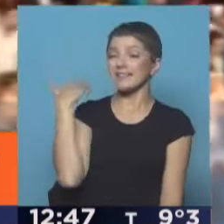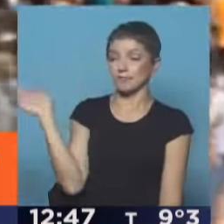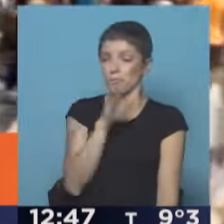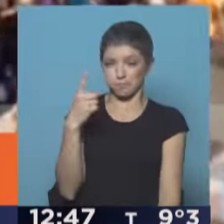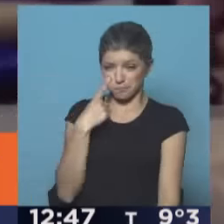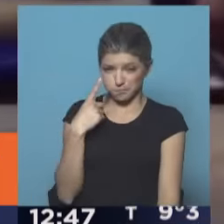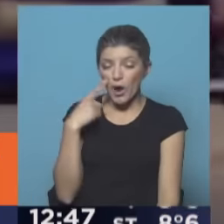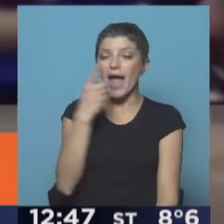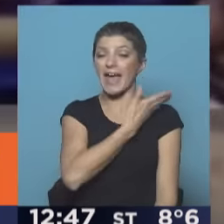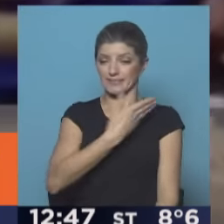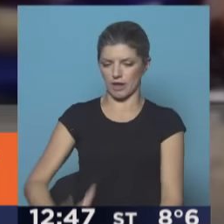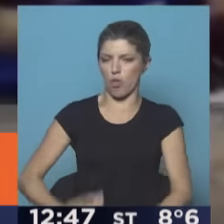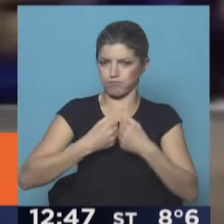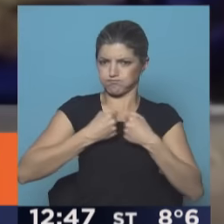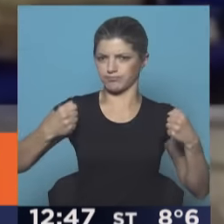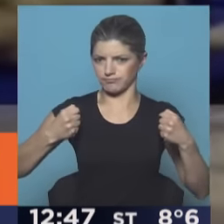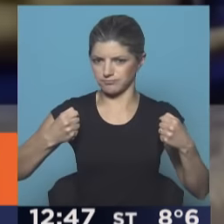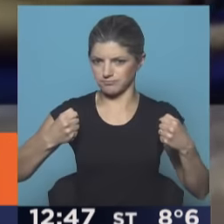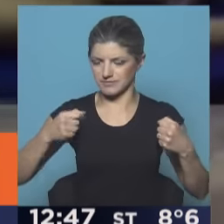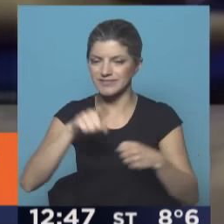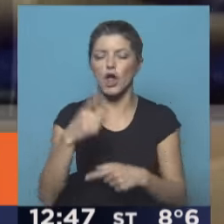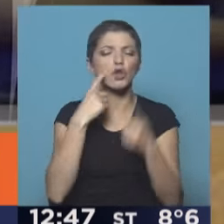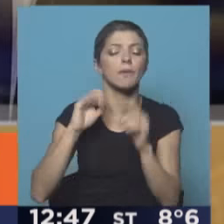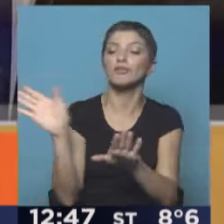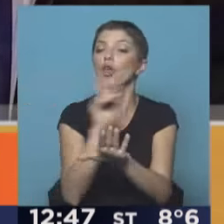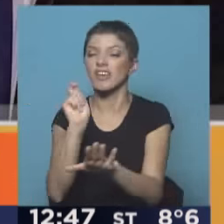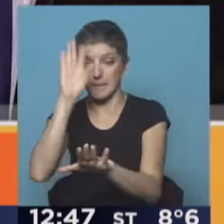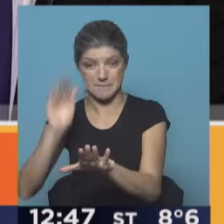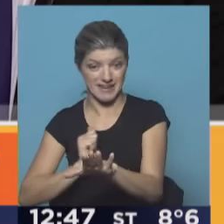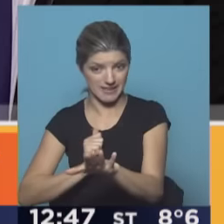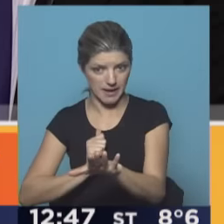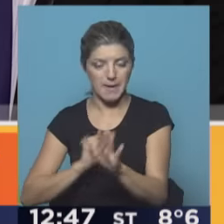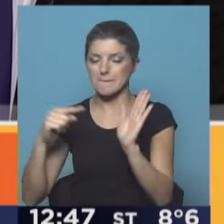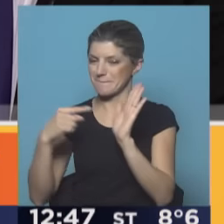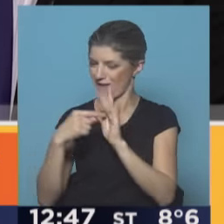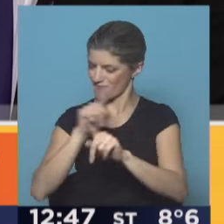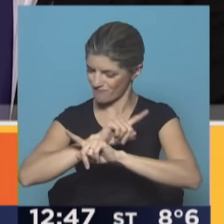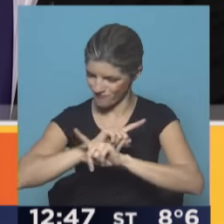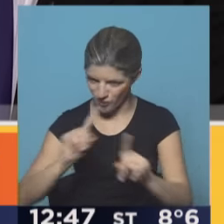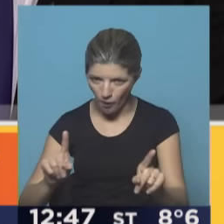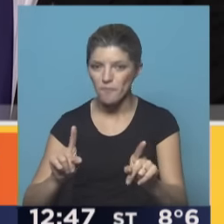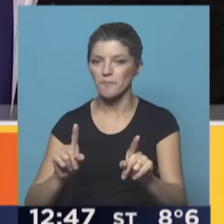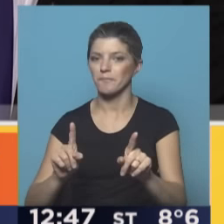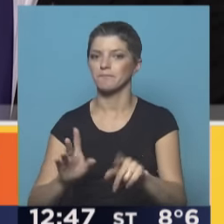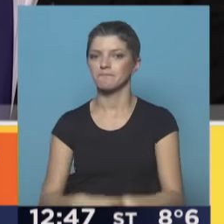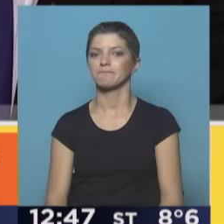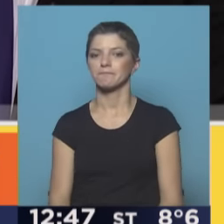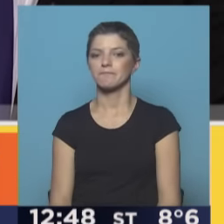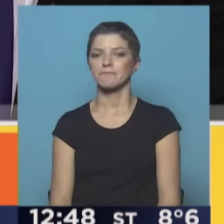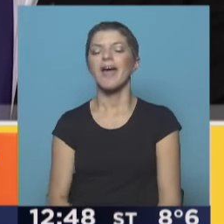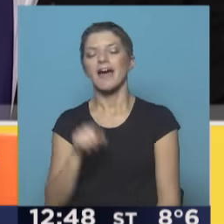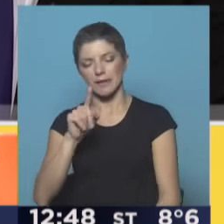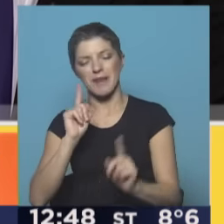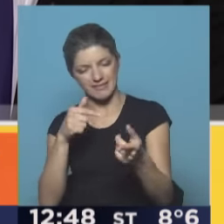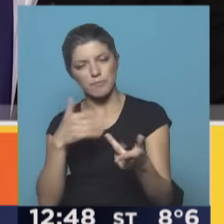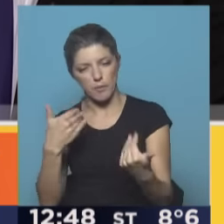autoritario donde quienes mandaban eran los los militares no es así eso explica